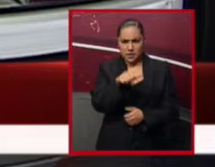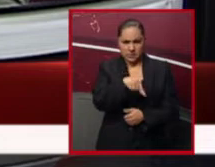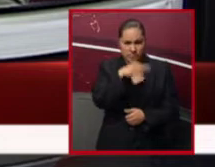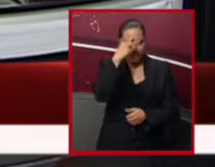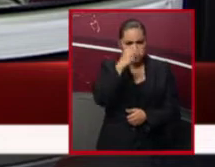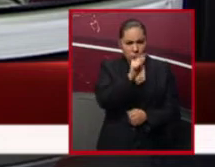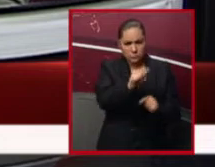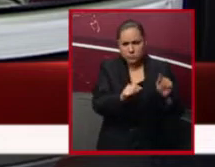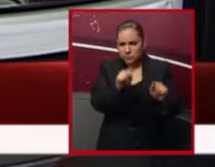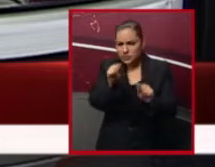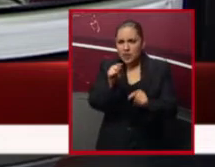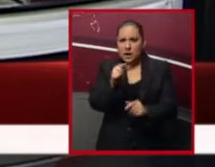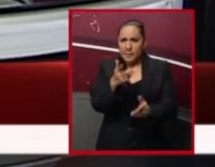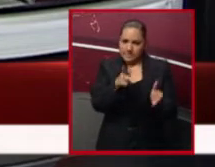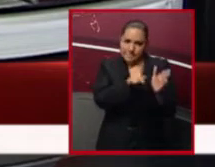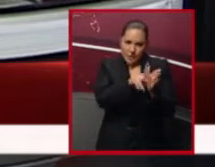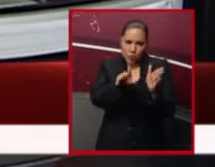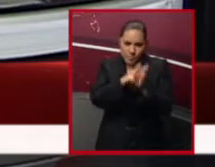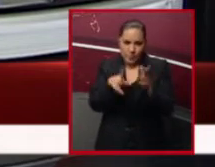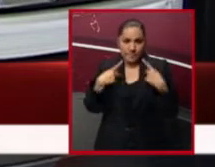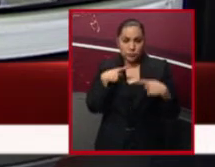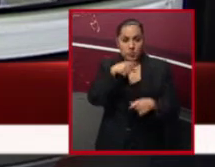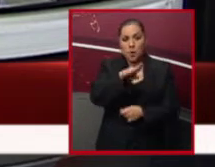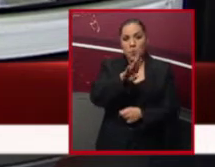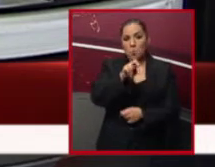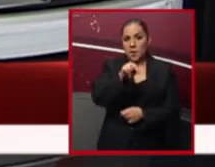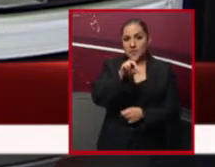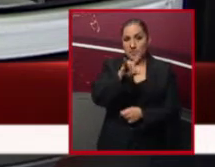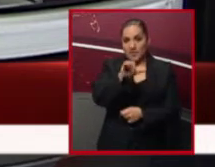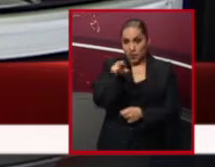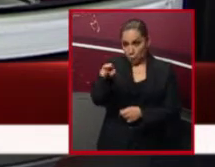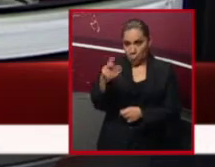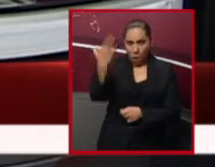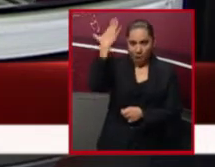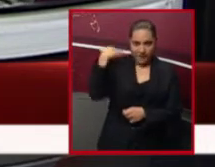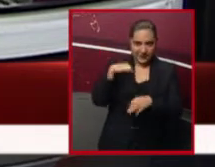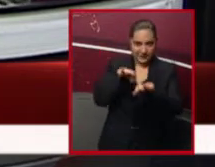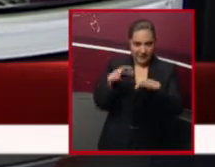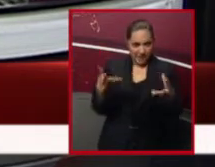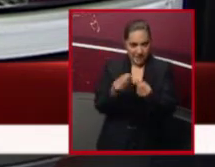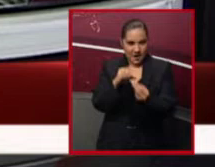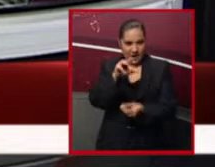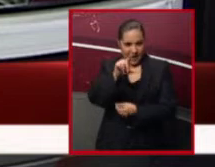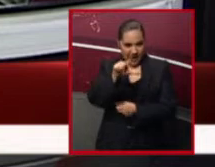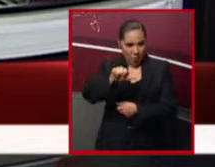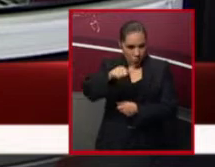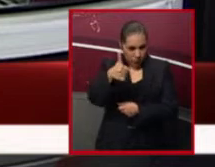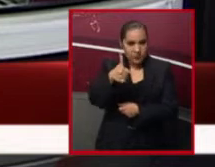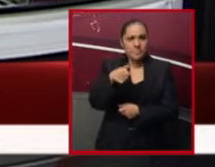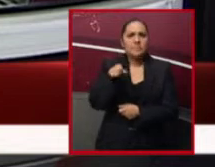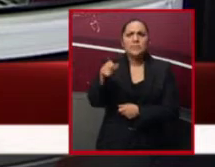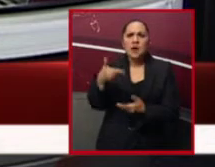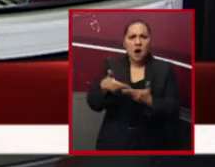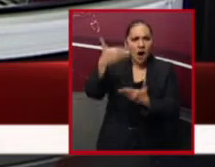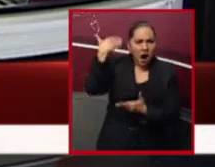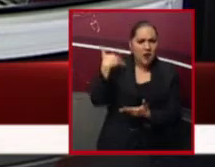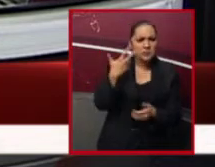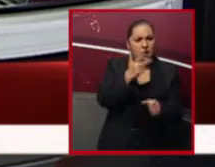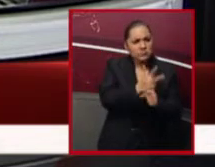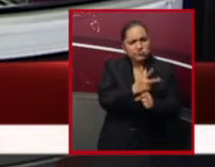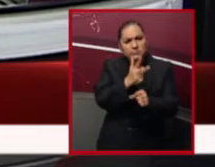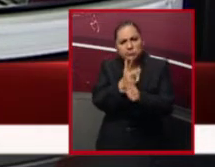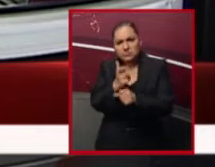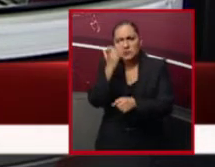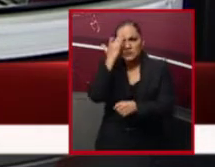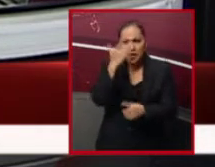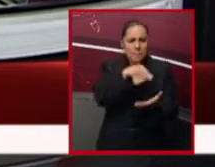del periodista Manuel Buendía. Usted trabajaba con él en el Canal 11, hay ahí los registros históricos. ¿Qué diferencias ve usted del contexto